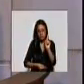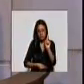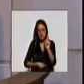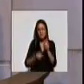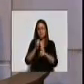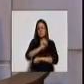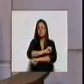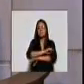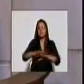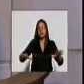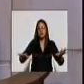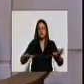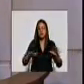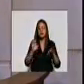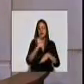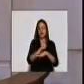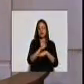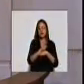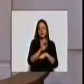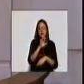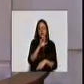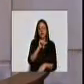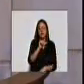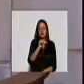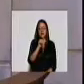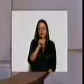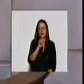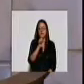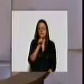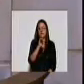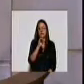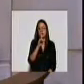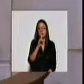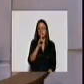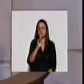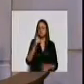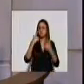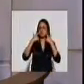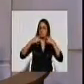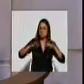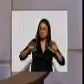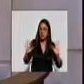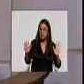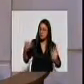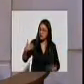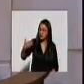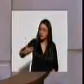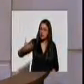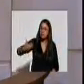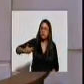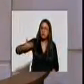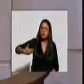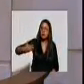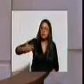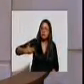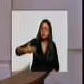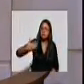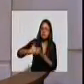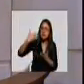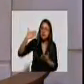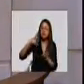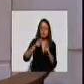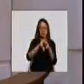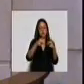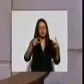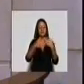de pérdida de Café Salud EPS. Vamos a ver qué van a terminar pasando las cosas, pero por ejemplo, el periódico El Tiempo ha